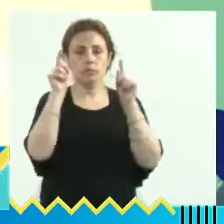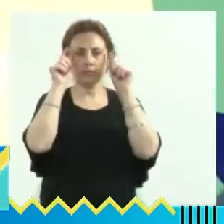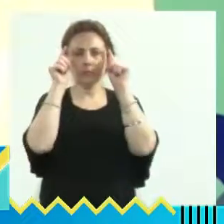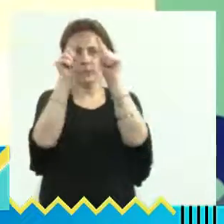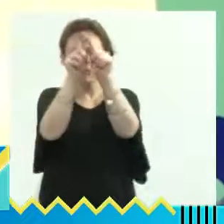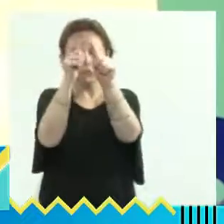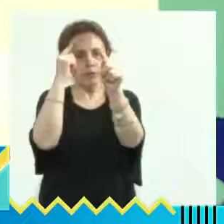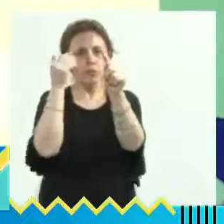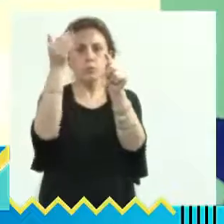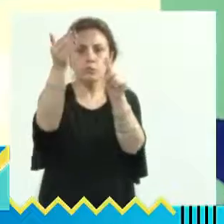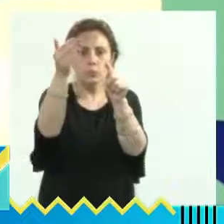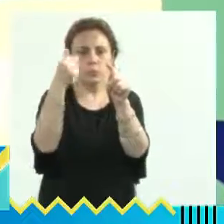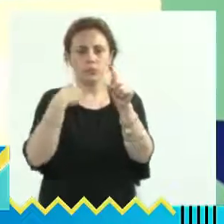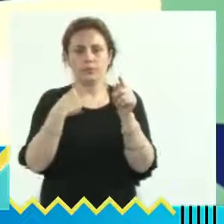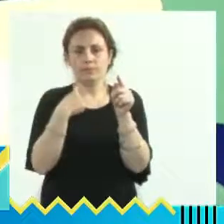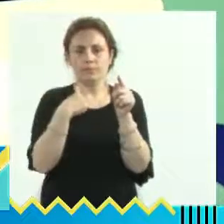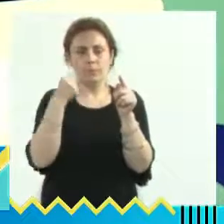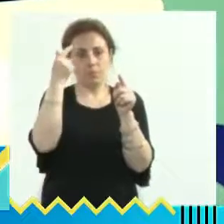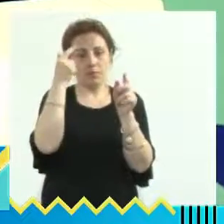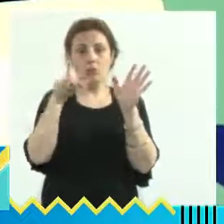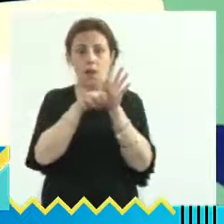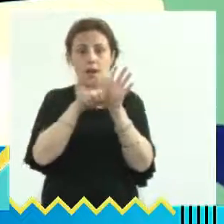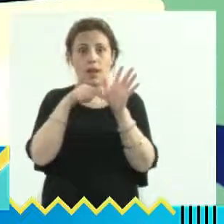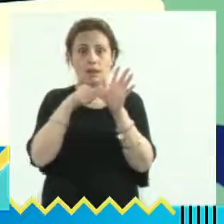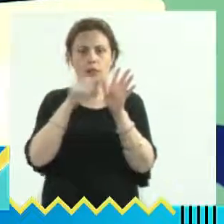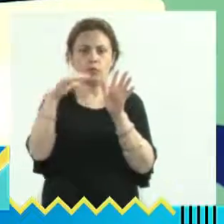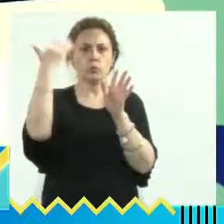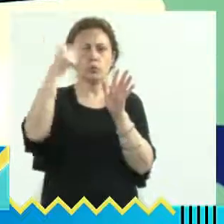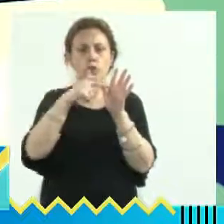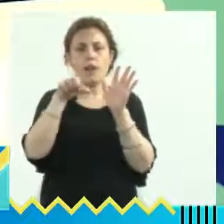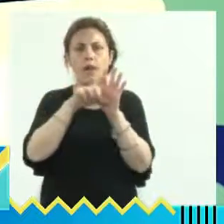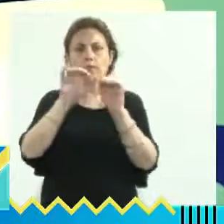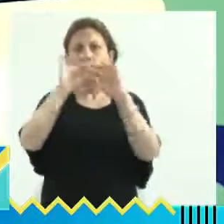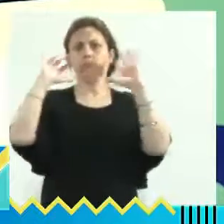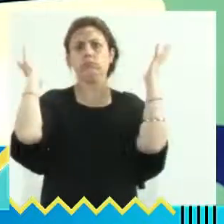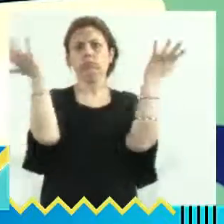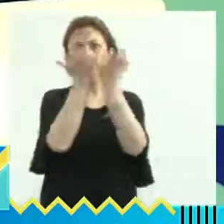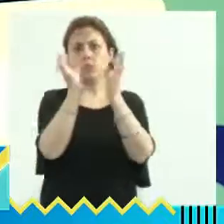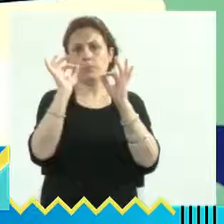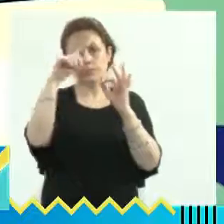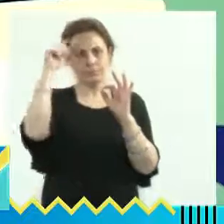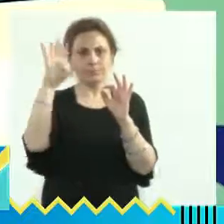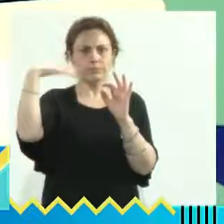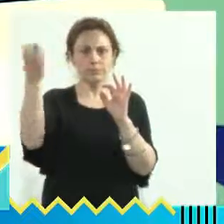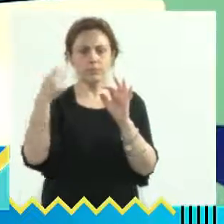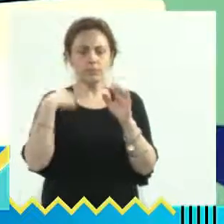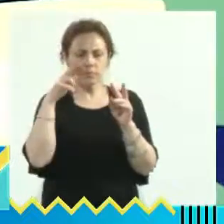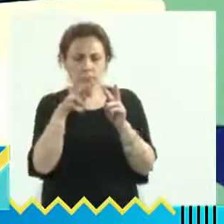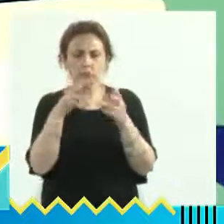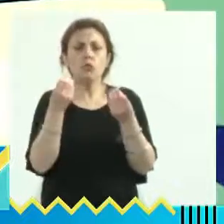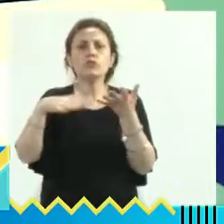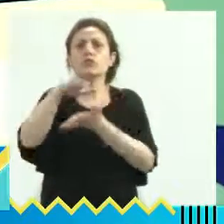hablamos de leyes que son universales o que son compartidas con la sociedad en su